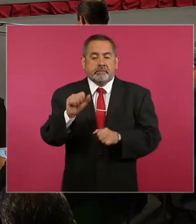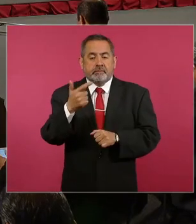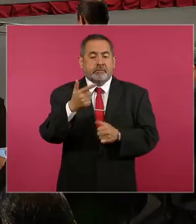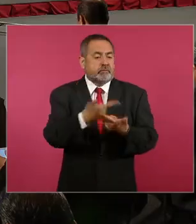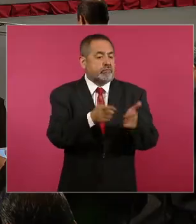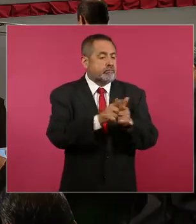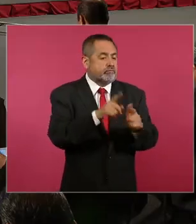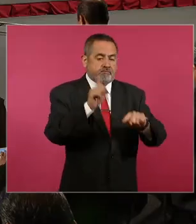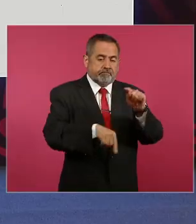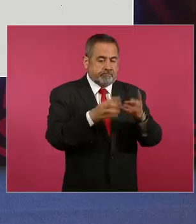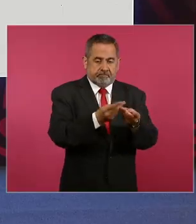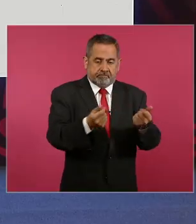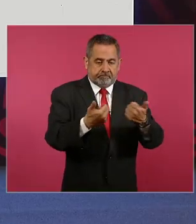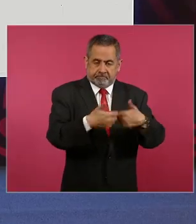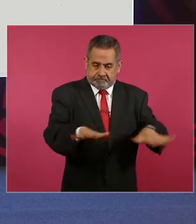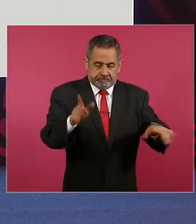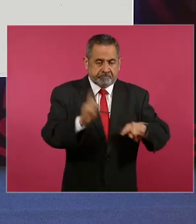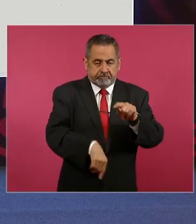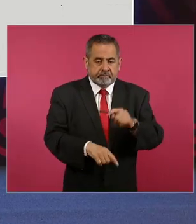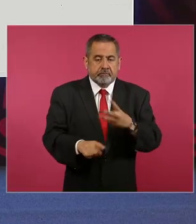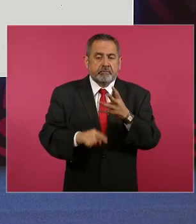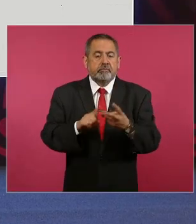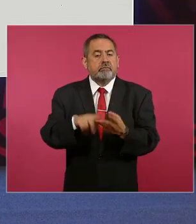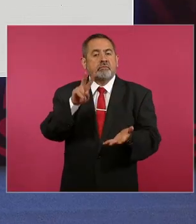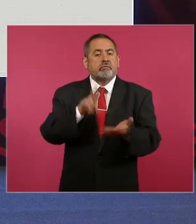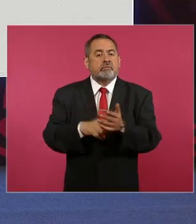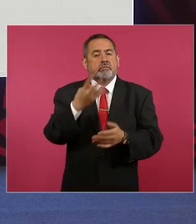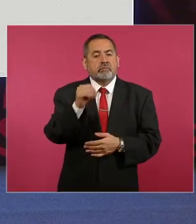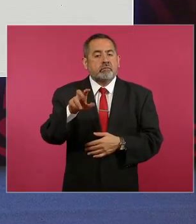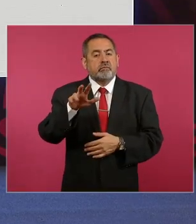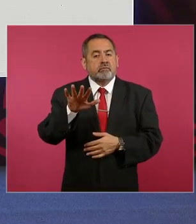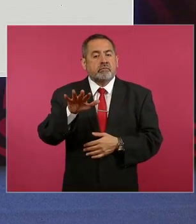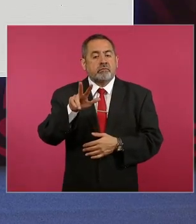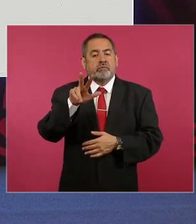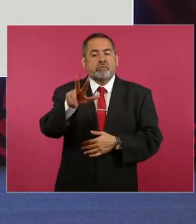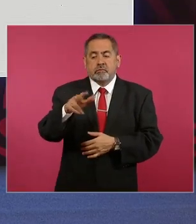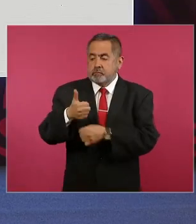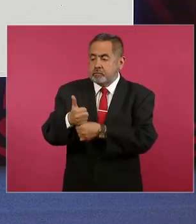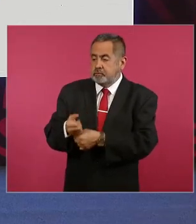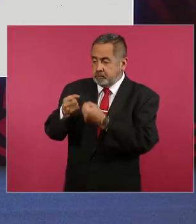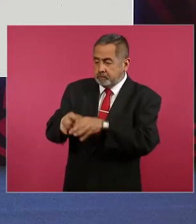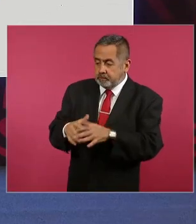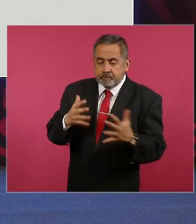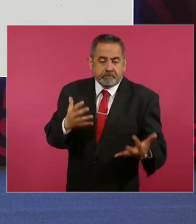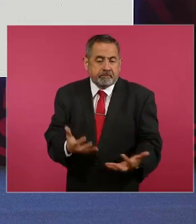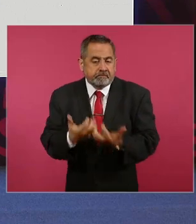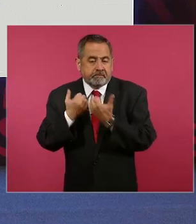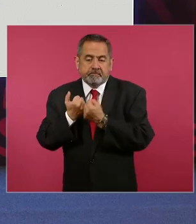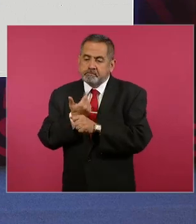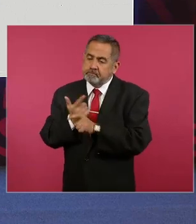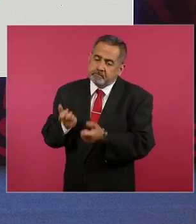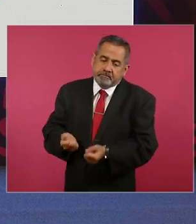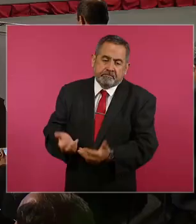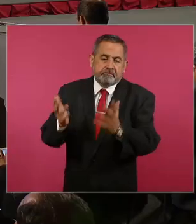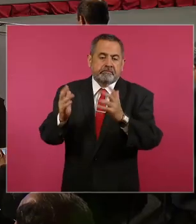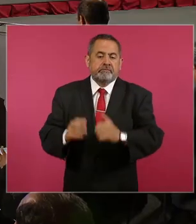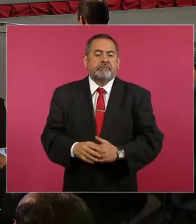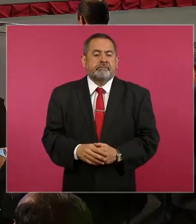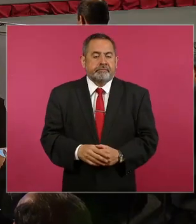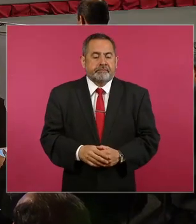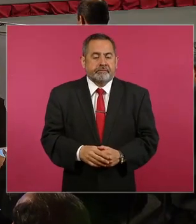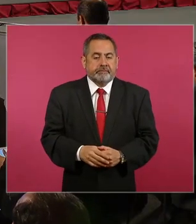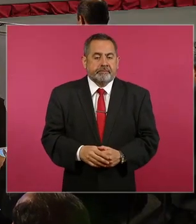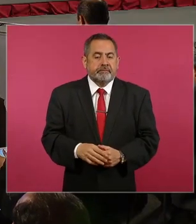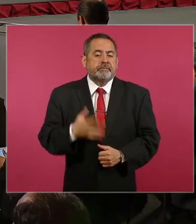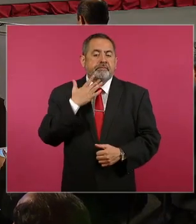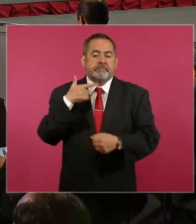desarticuladas y dos mil 958 víctimas liberadas. Adelante. El robo de